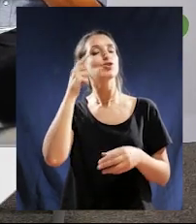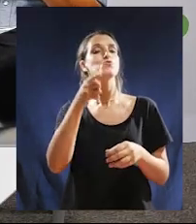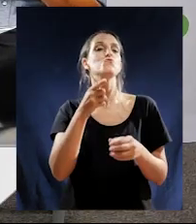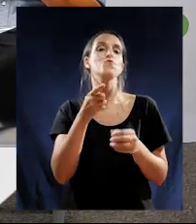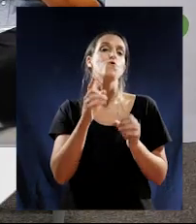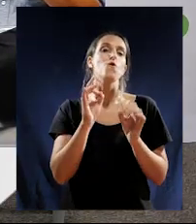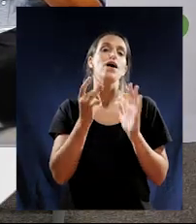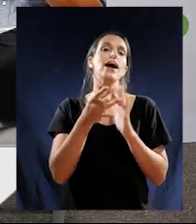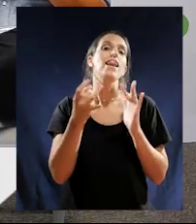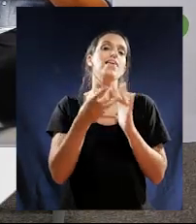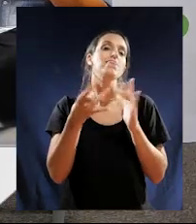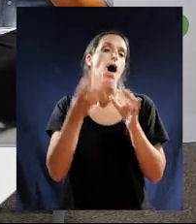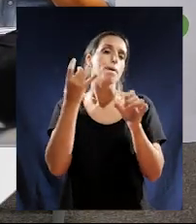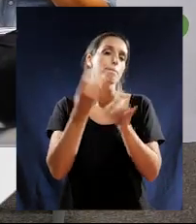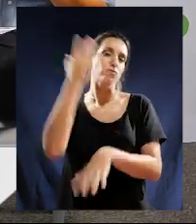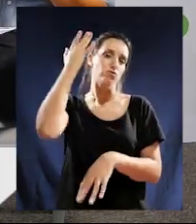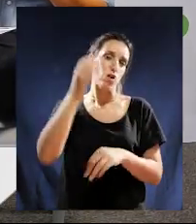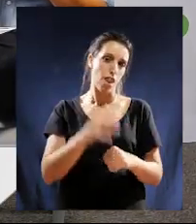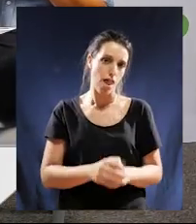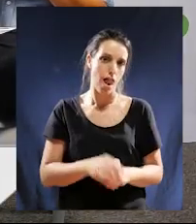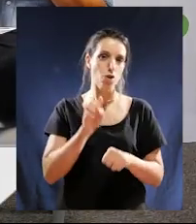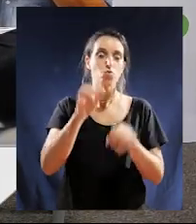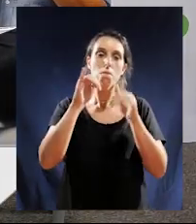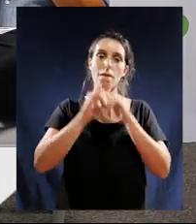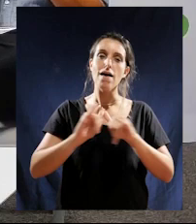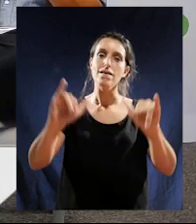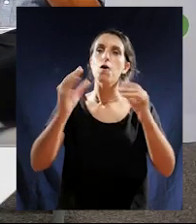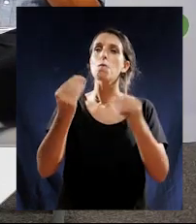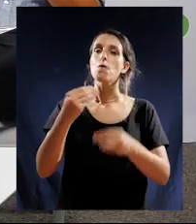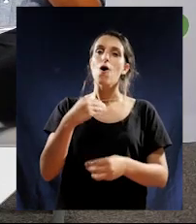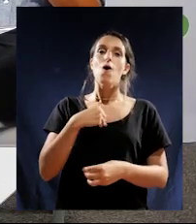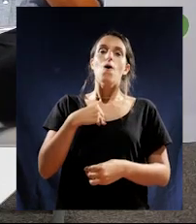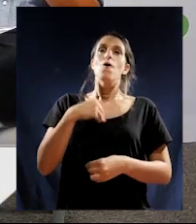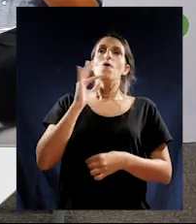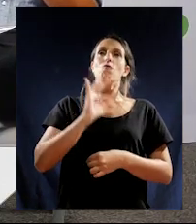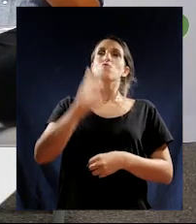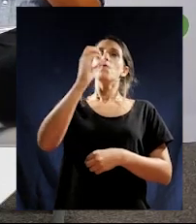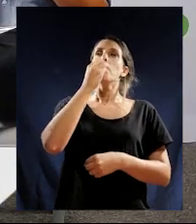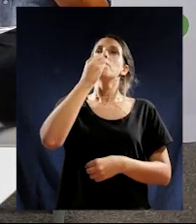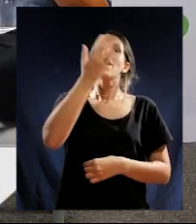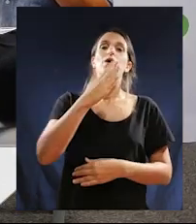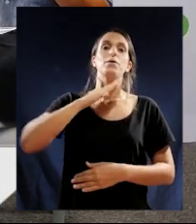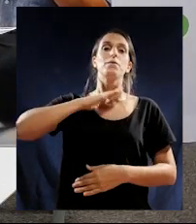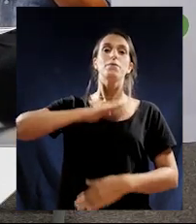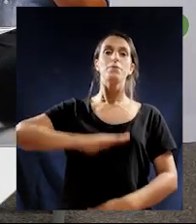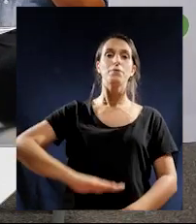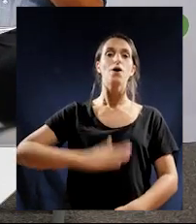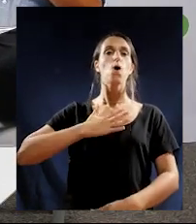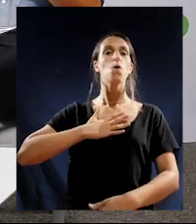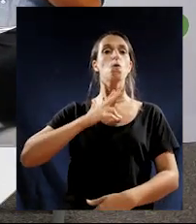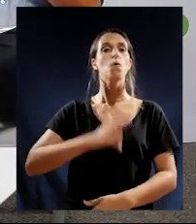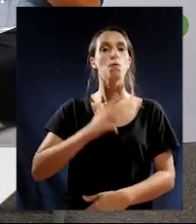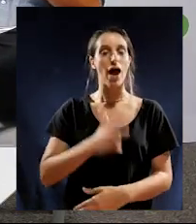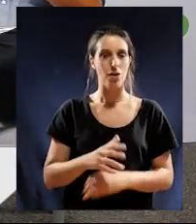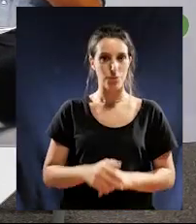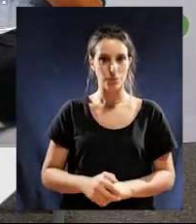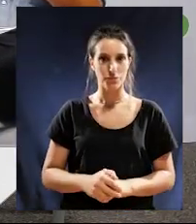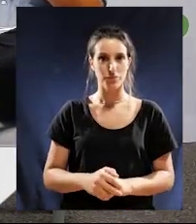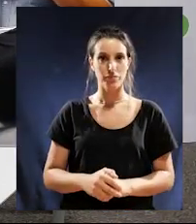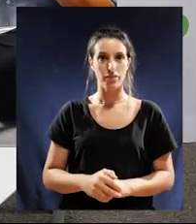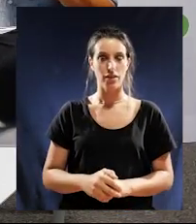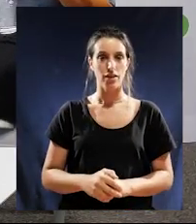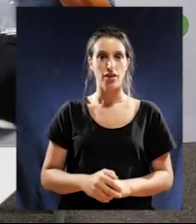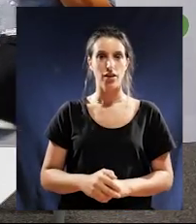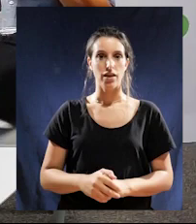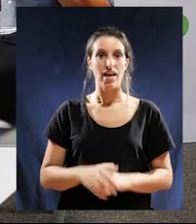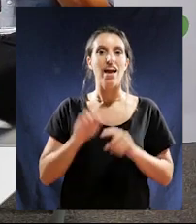tu calidez profesional, tu mensaje esperanzador y humanizador, ¿no? Es decir, porque en